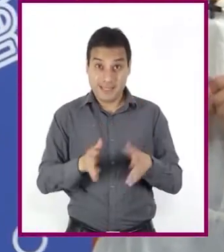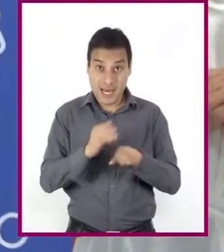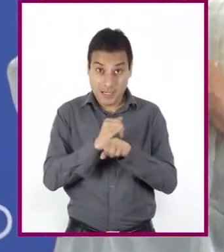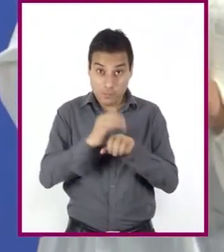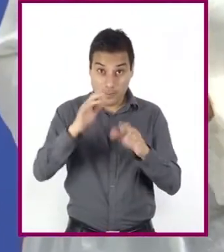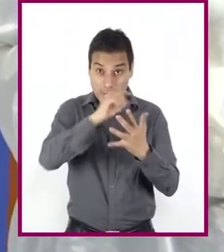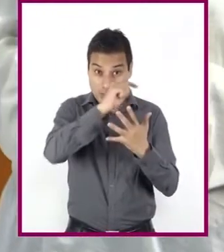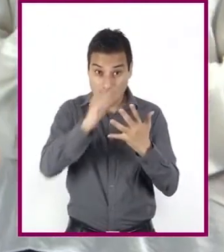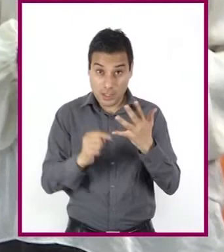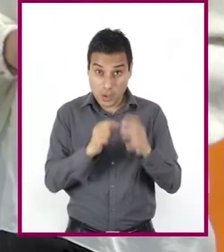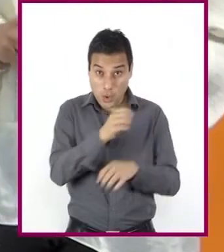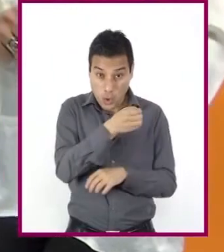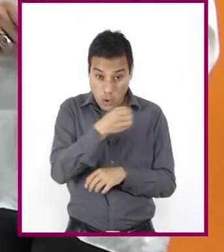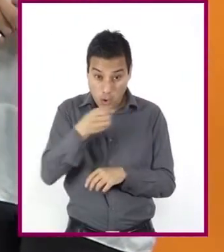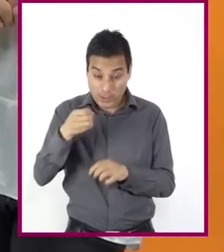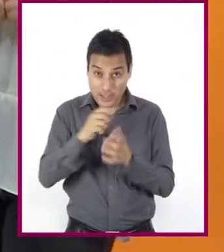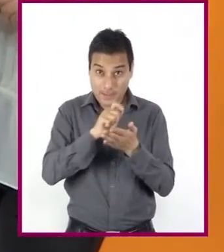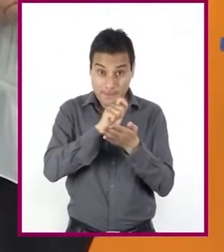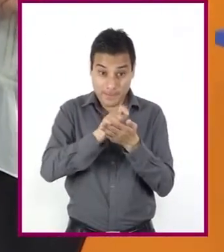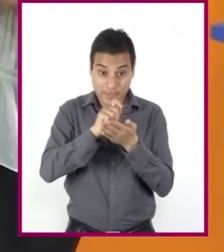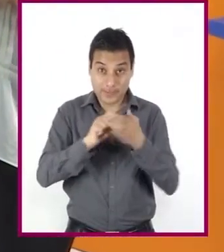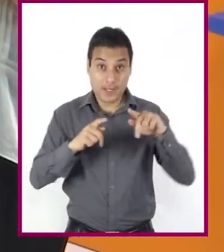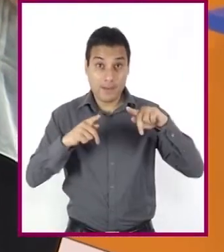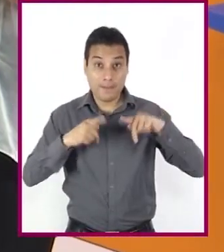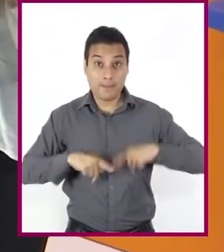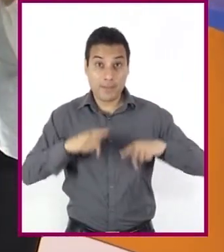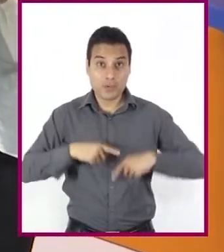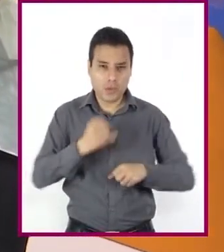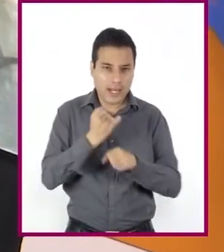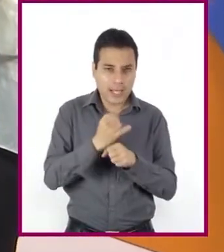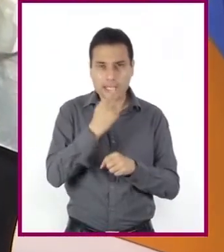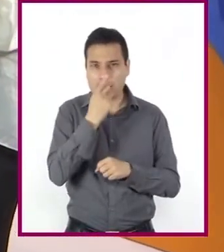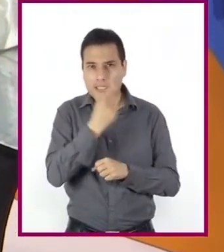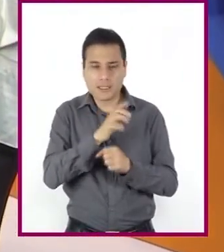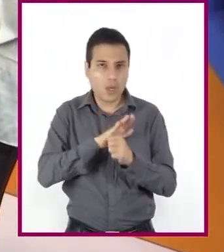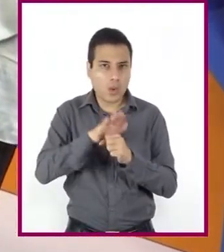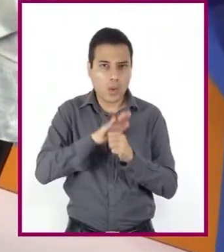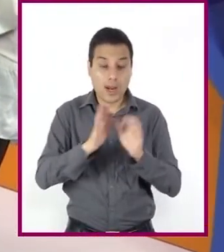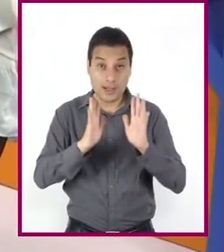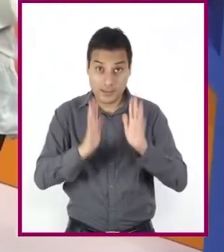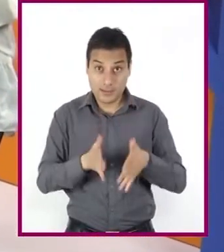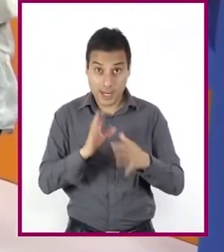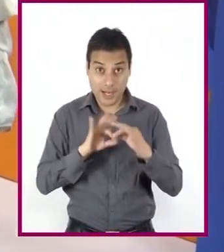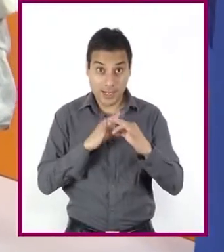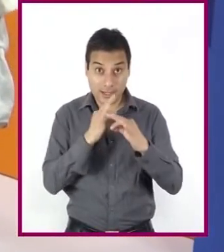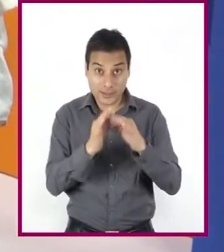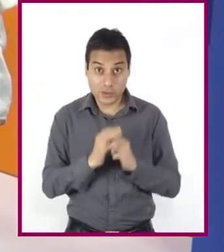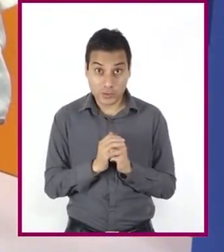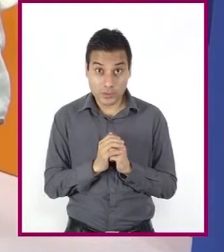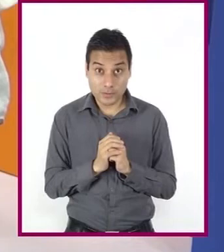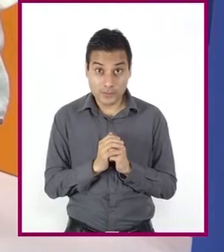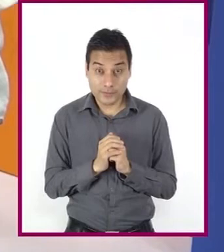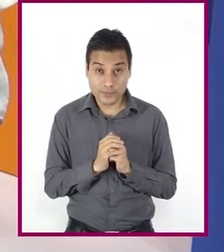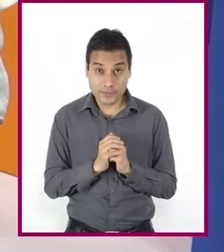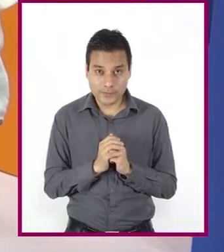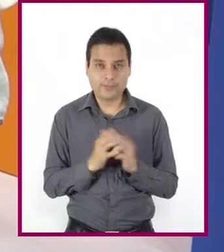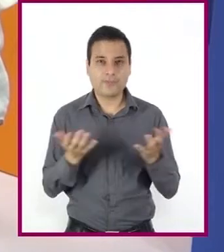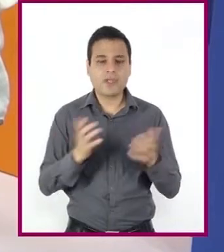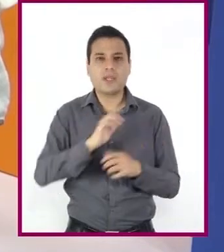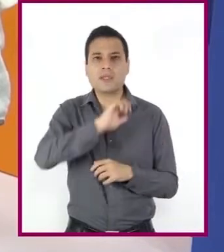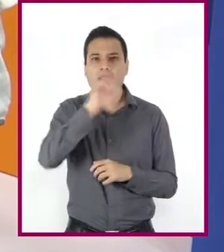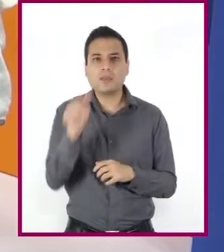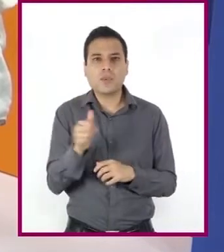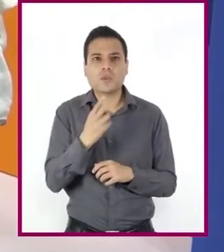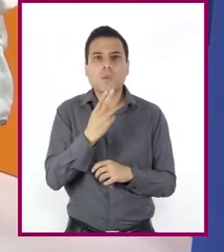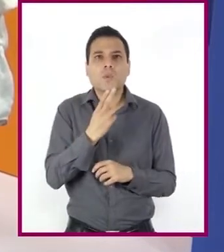queremos y que nuestros personajes digan en la representación, es decir, los diálogos que actuarán, ¿qué signos